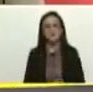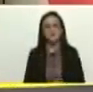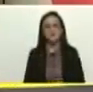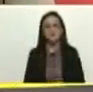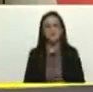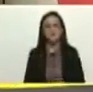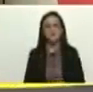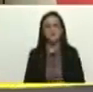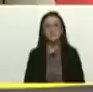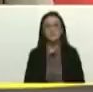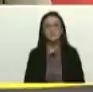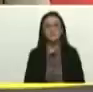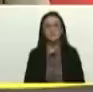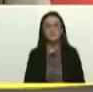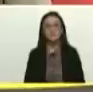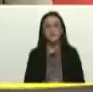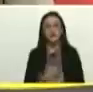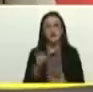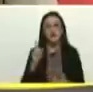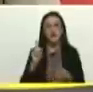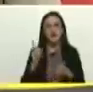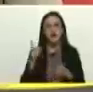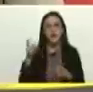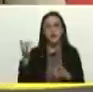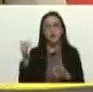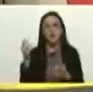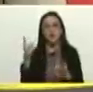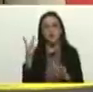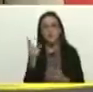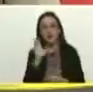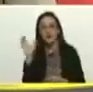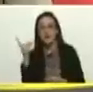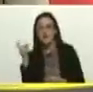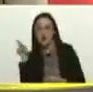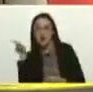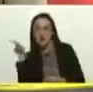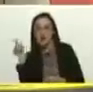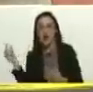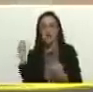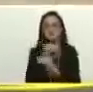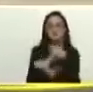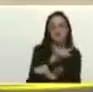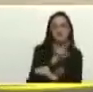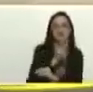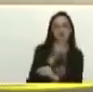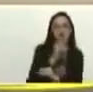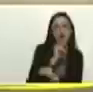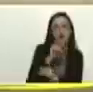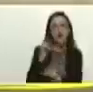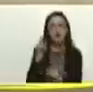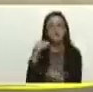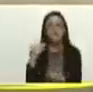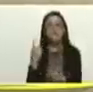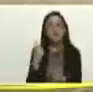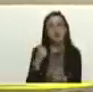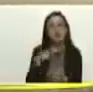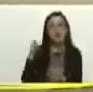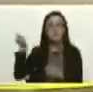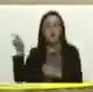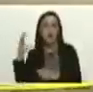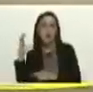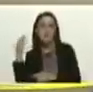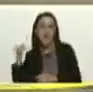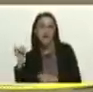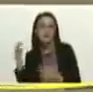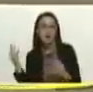Uno tiene lo que el otro le falta y al otro le falta lo que el otro tiene, como son los buenos